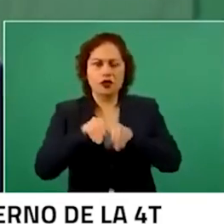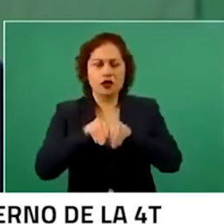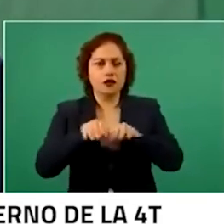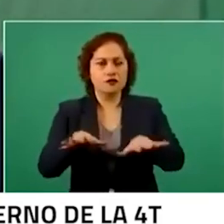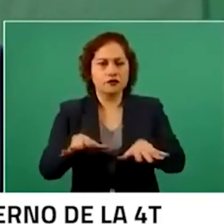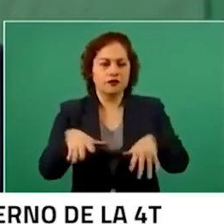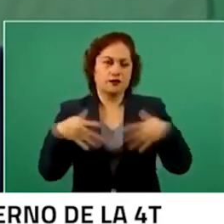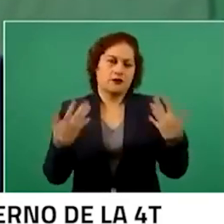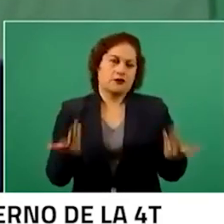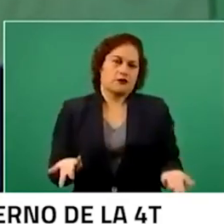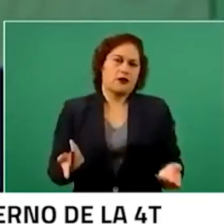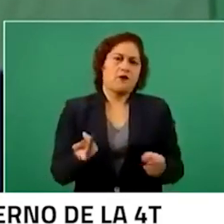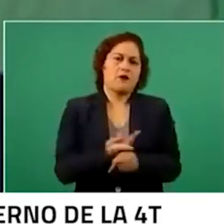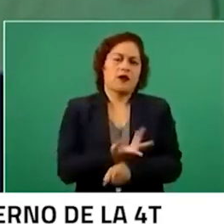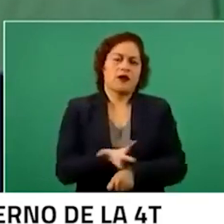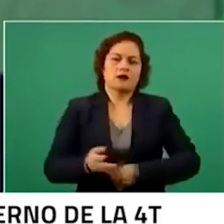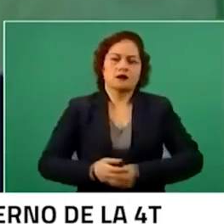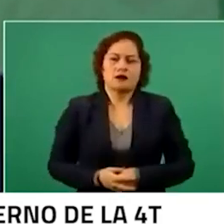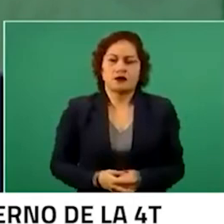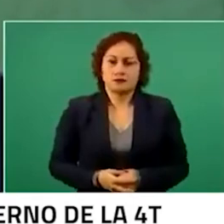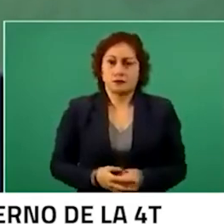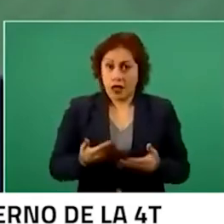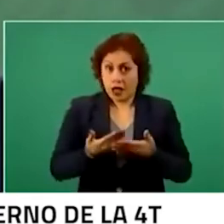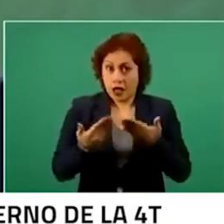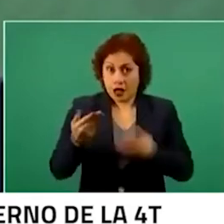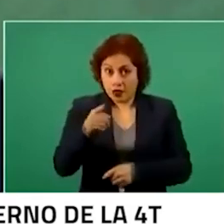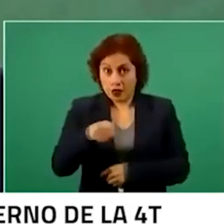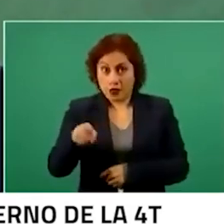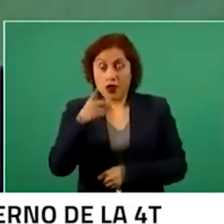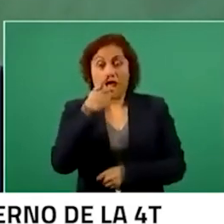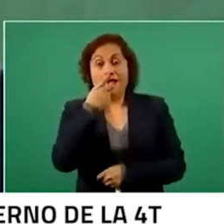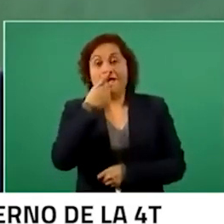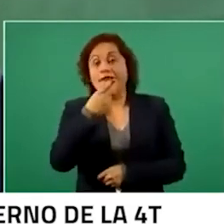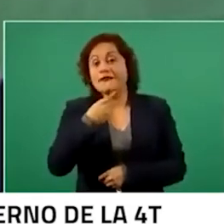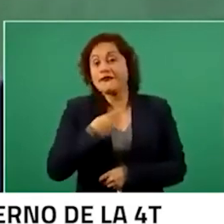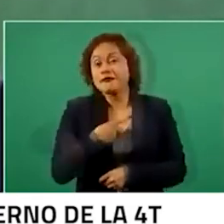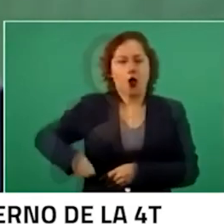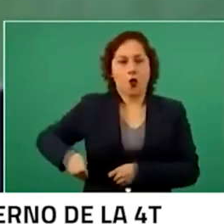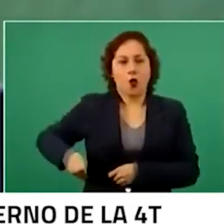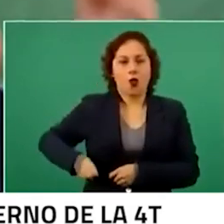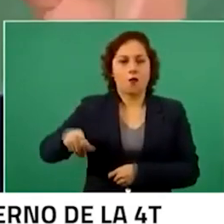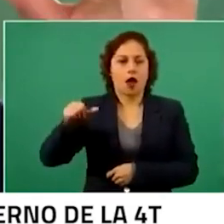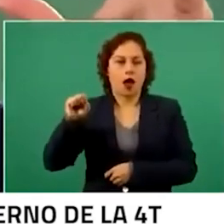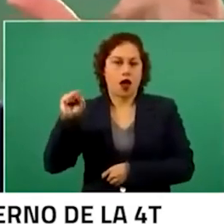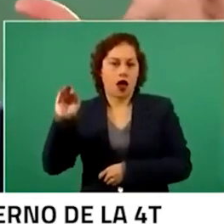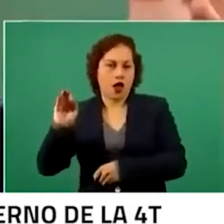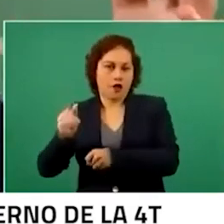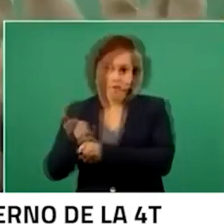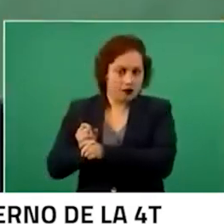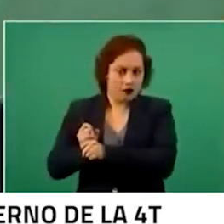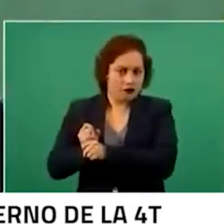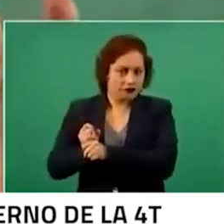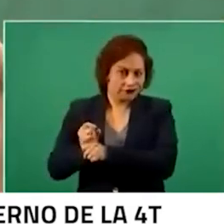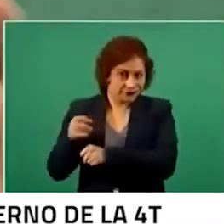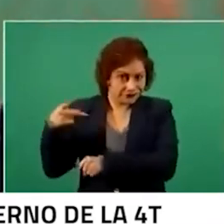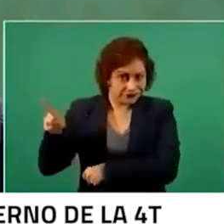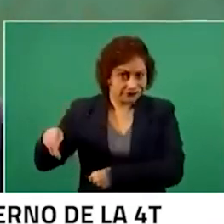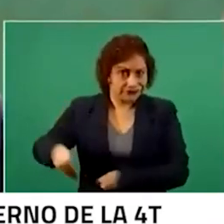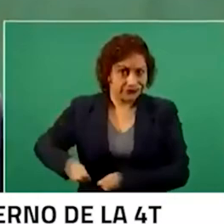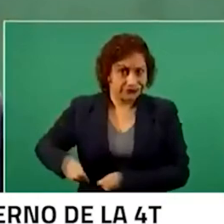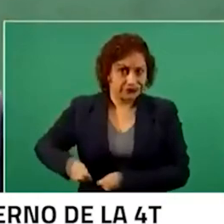la culpa es de la auditoría pero estaban esperando que no